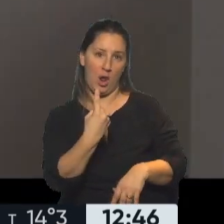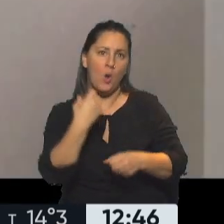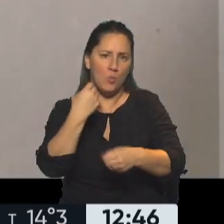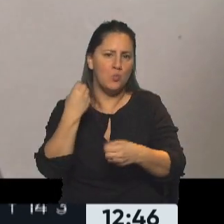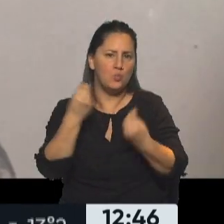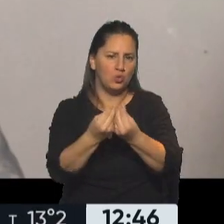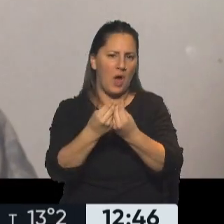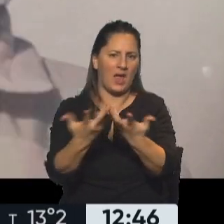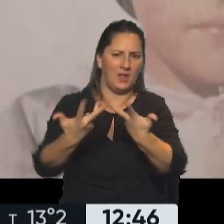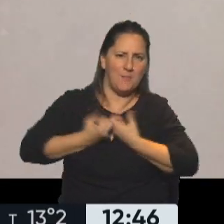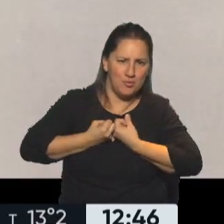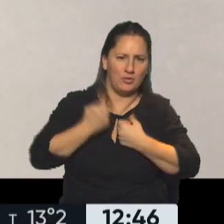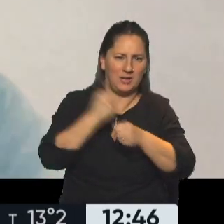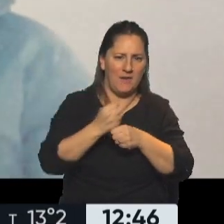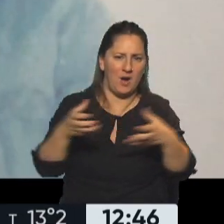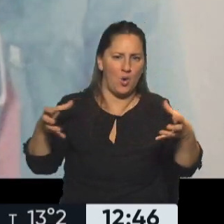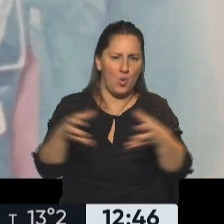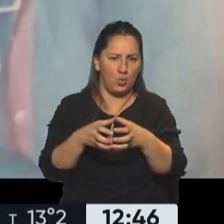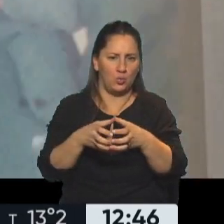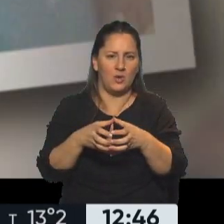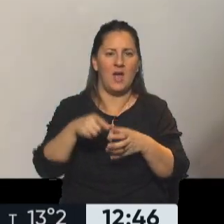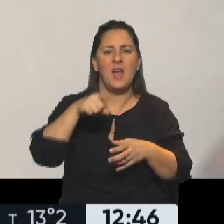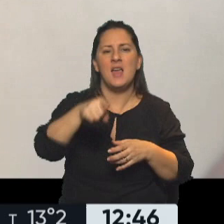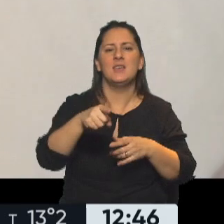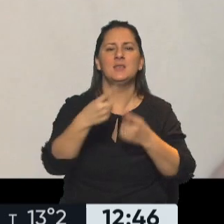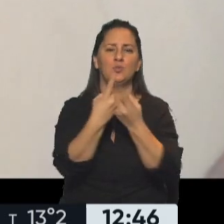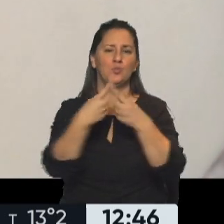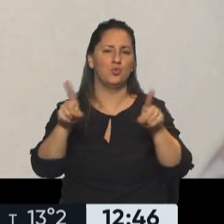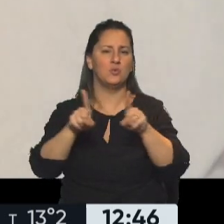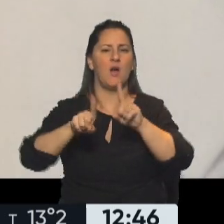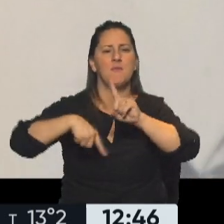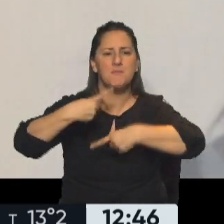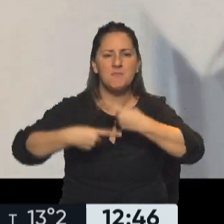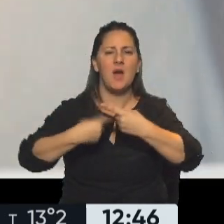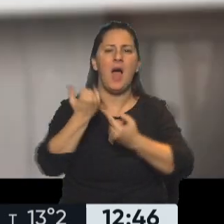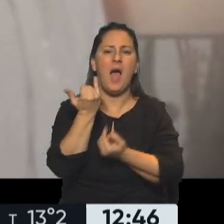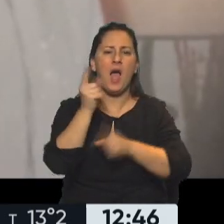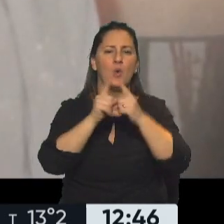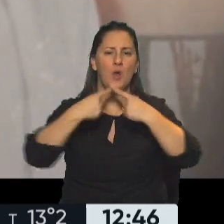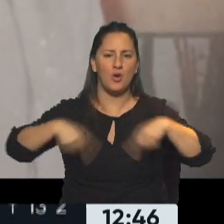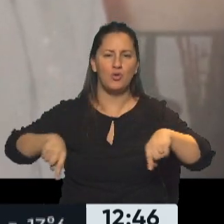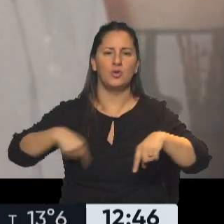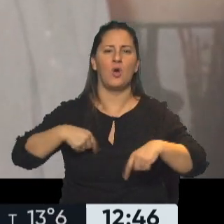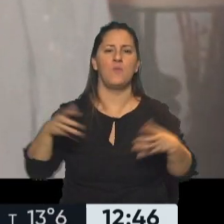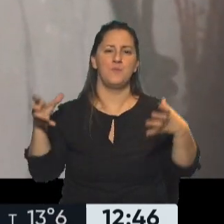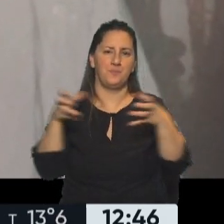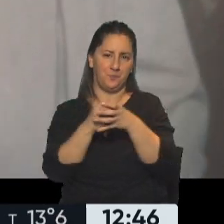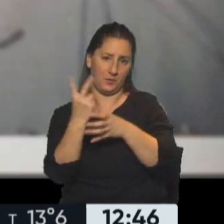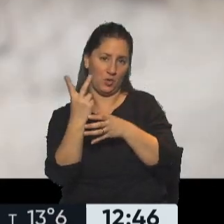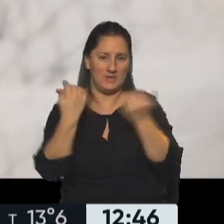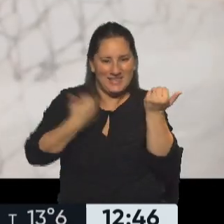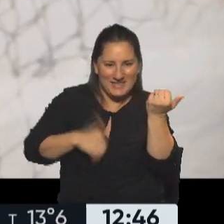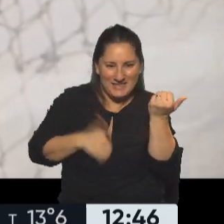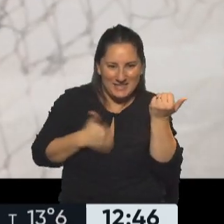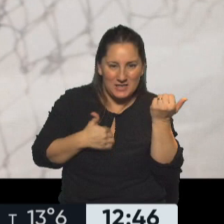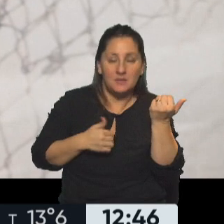conmigo. Y es eso, el repertorio ya lo tenía, venía tocando algunas cosas, yo estaba tocando en dúo con una chelista.